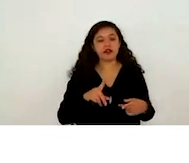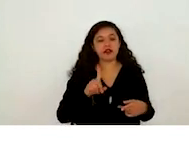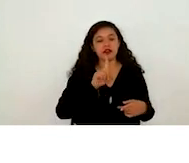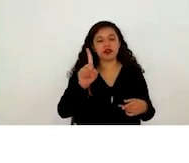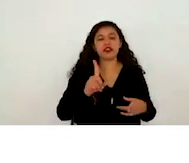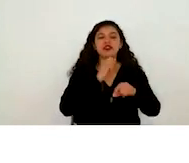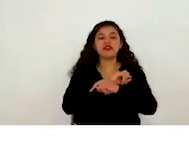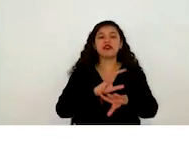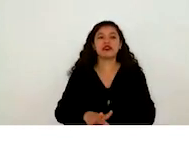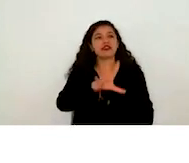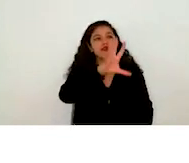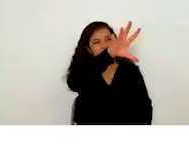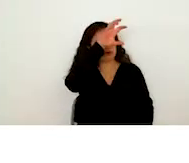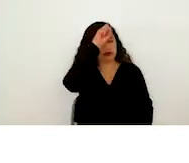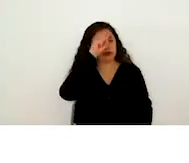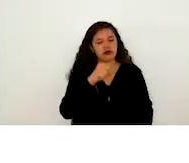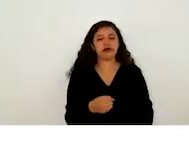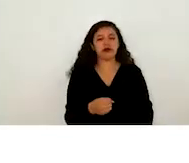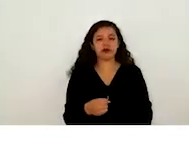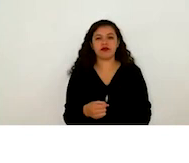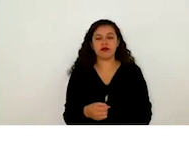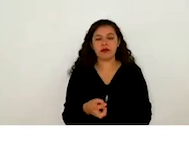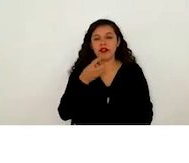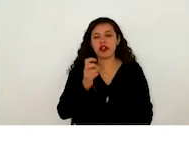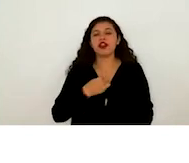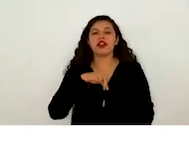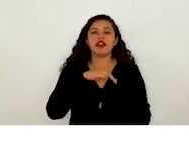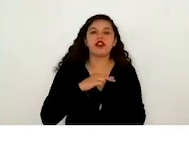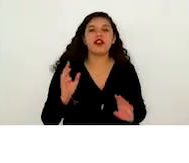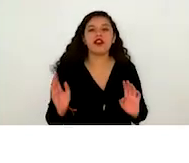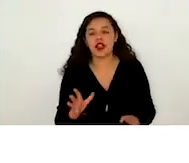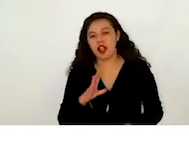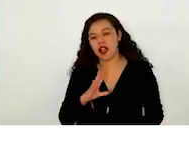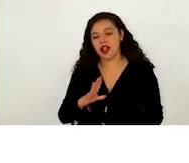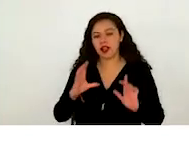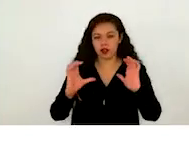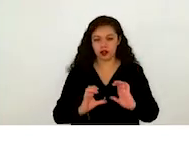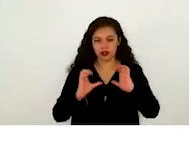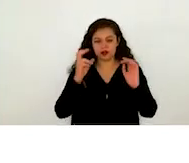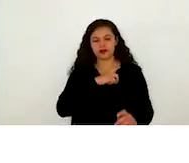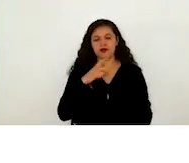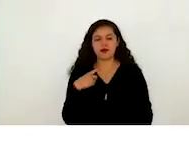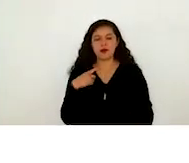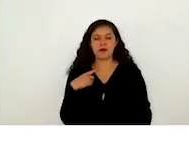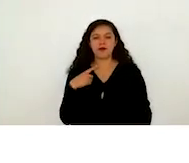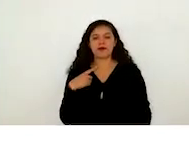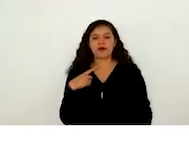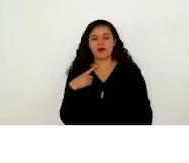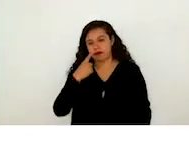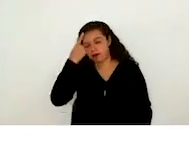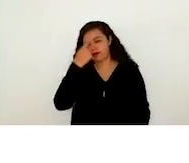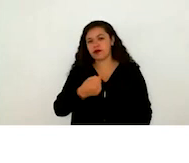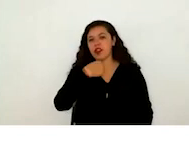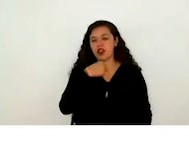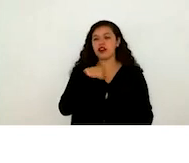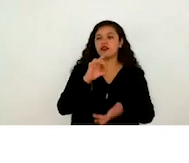la información y es aquí donde nosotros tendríamos que tener mucho cuidado en que yo como un visor